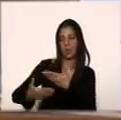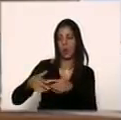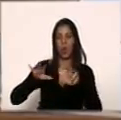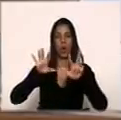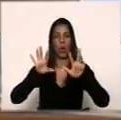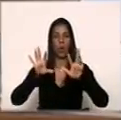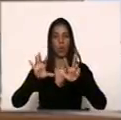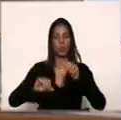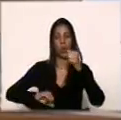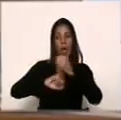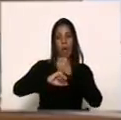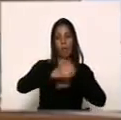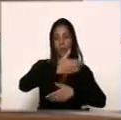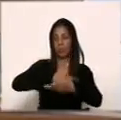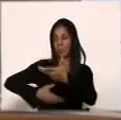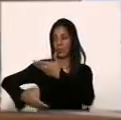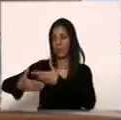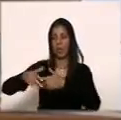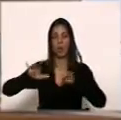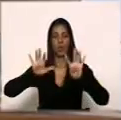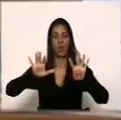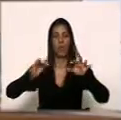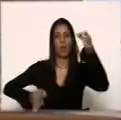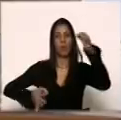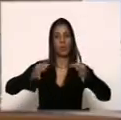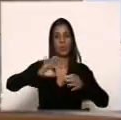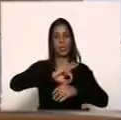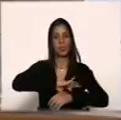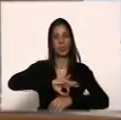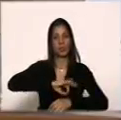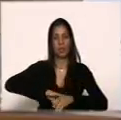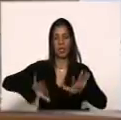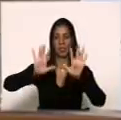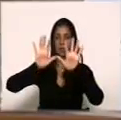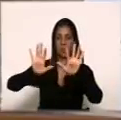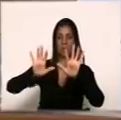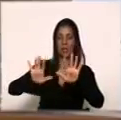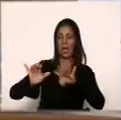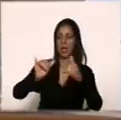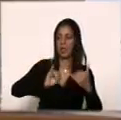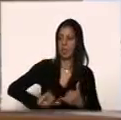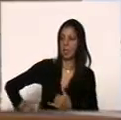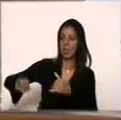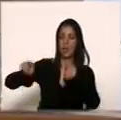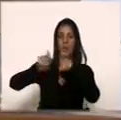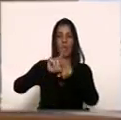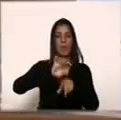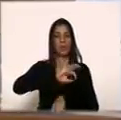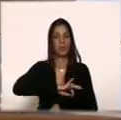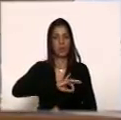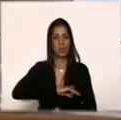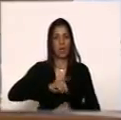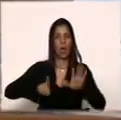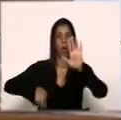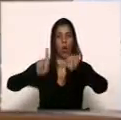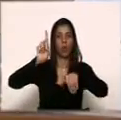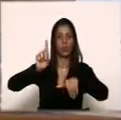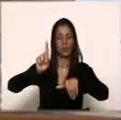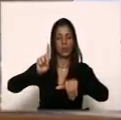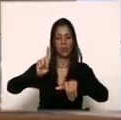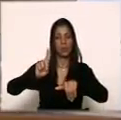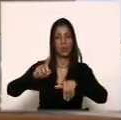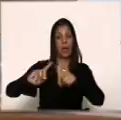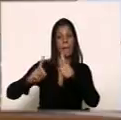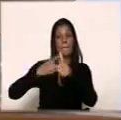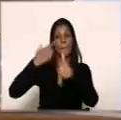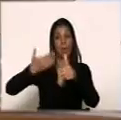La solidaridad. 9. Justicia social. 10. La igualdad social. 11. La preeminencia